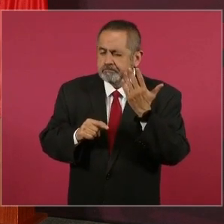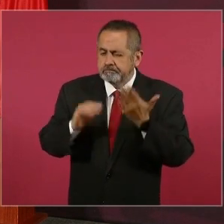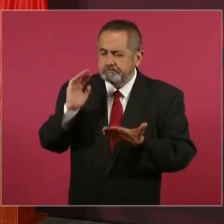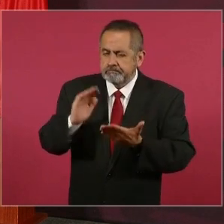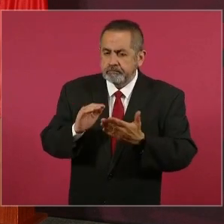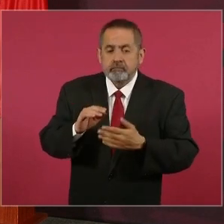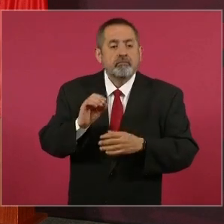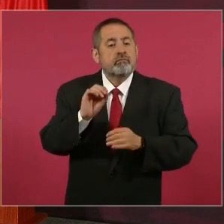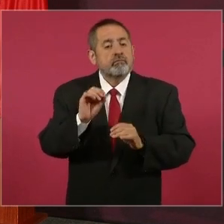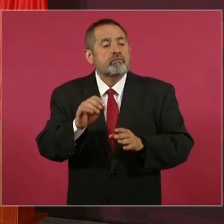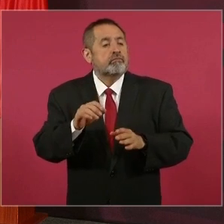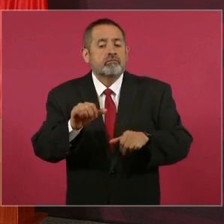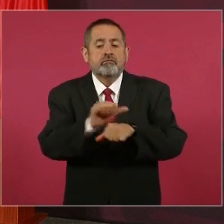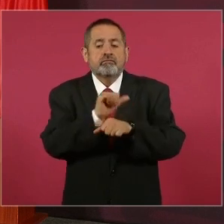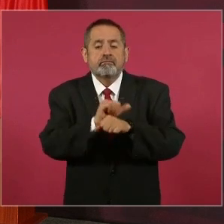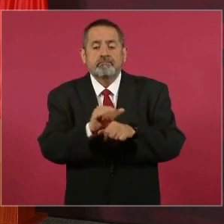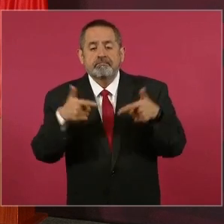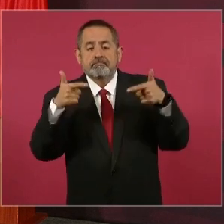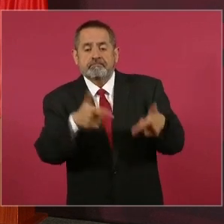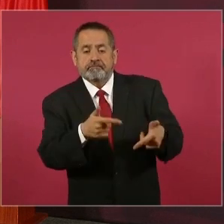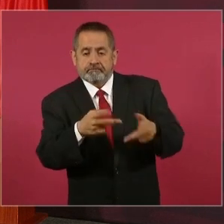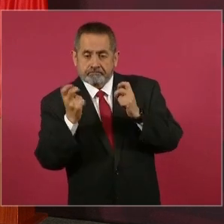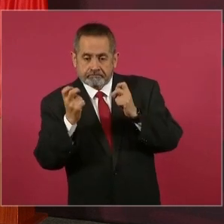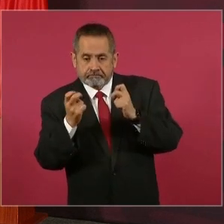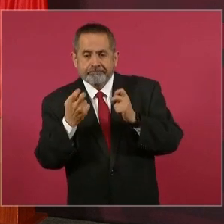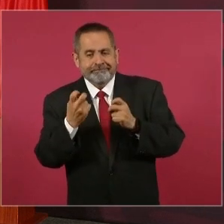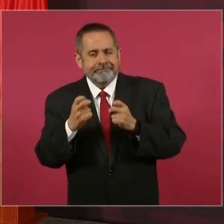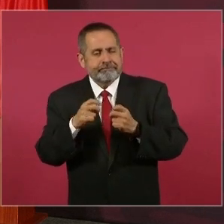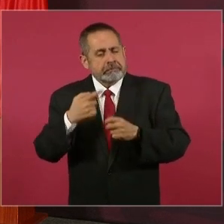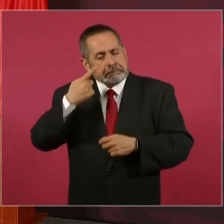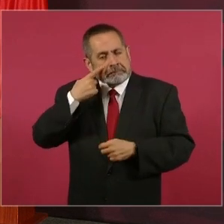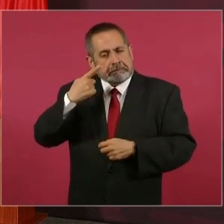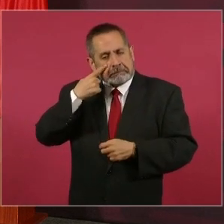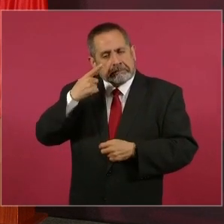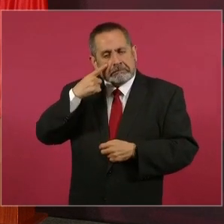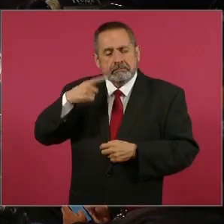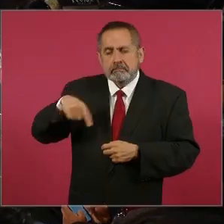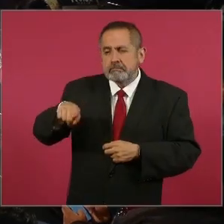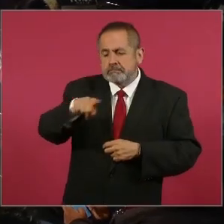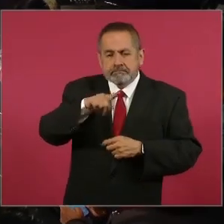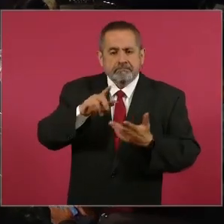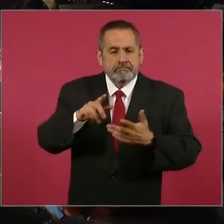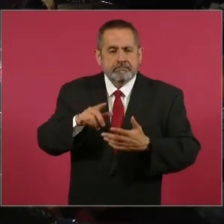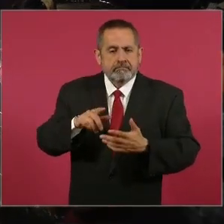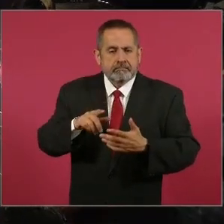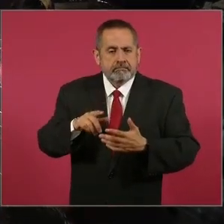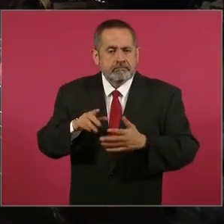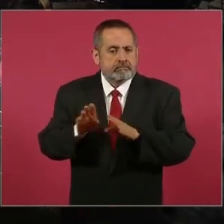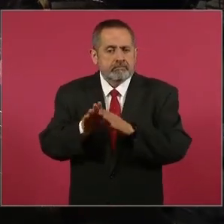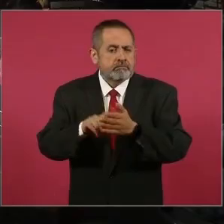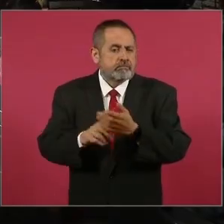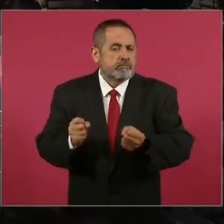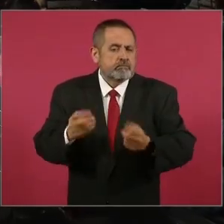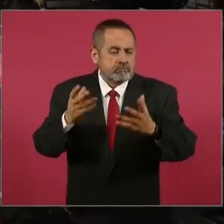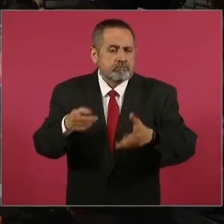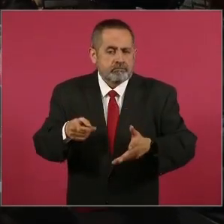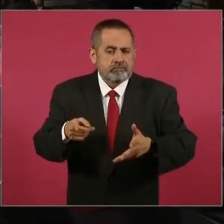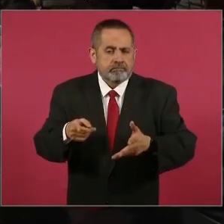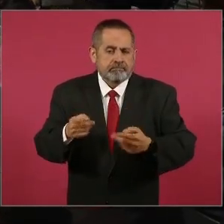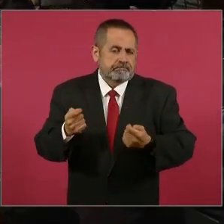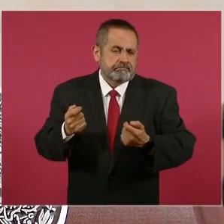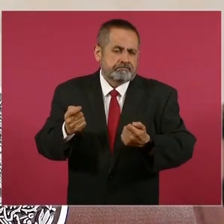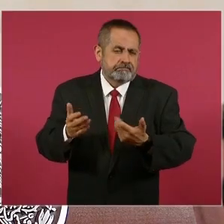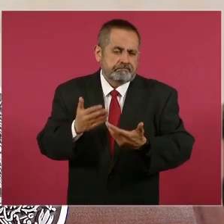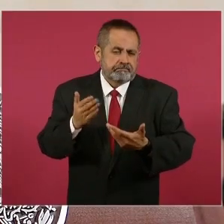en robo de vehículo que son eh delitos que no tienen cifra negra o es